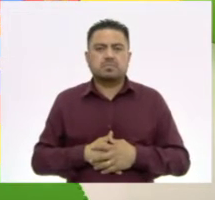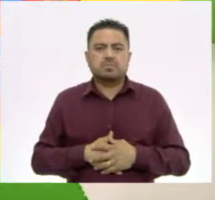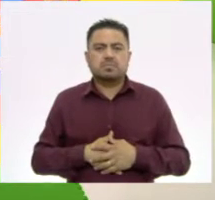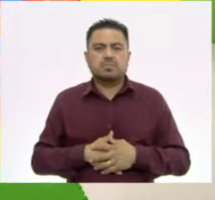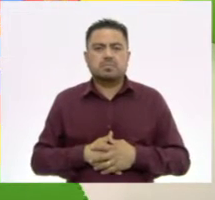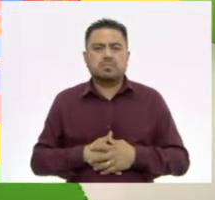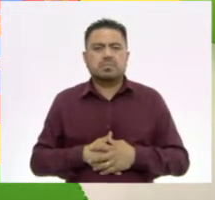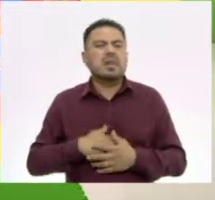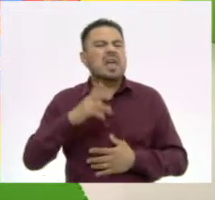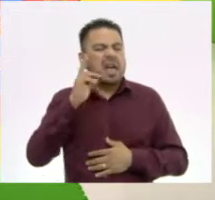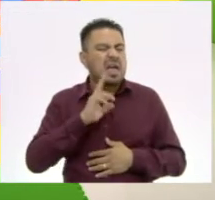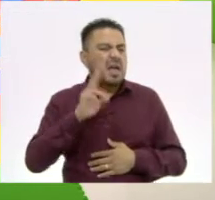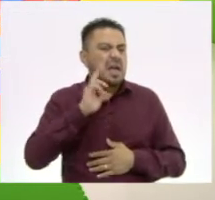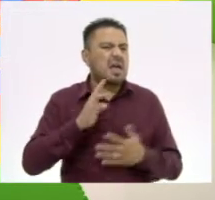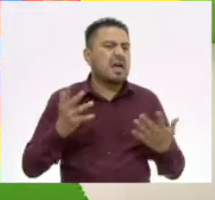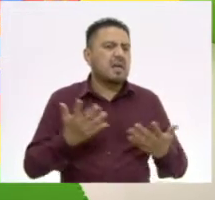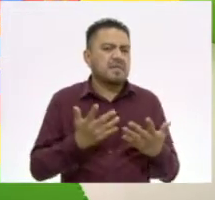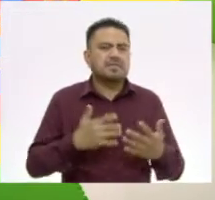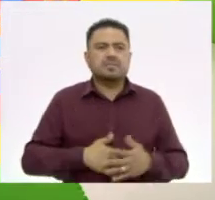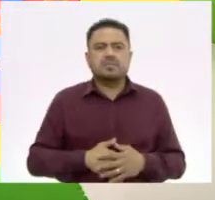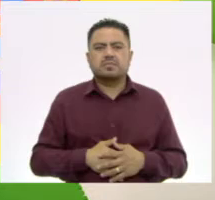vamos a intentar hacerlo